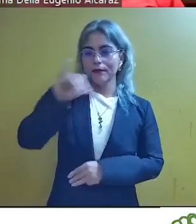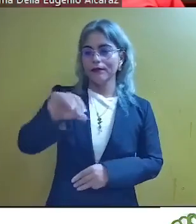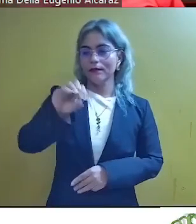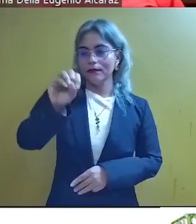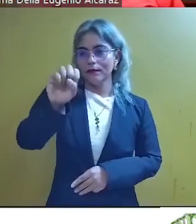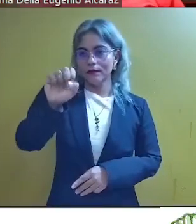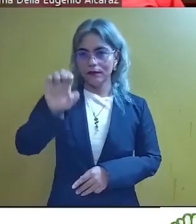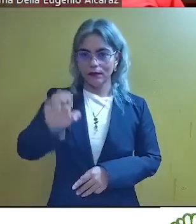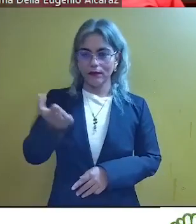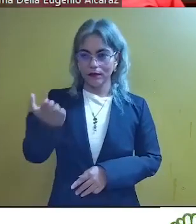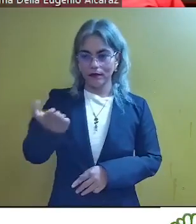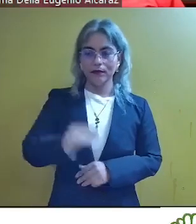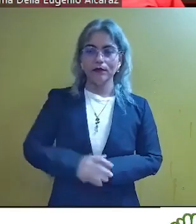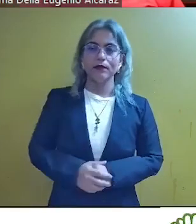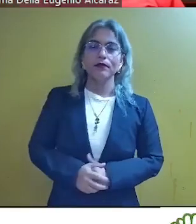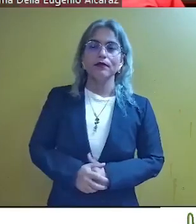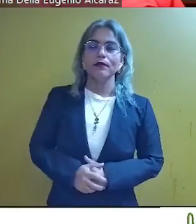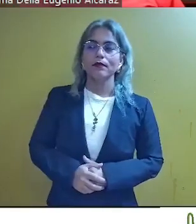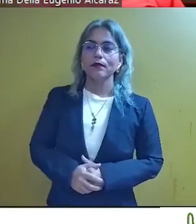Inés Betancourt Salgado.